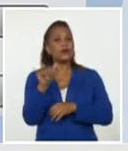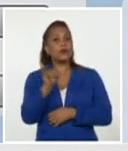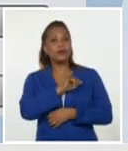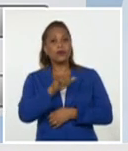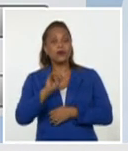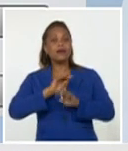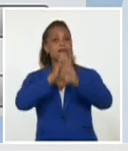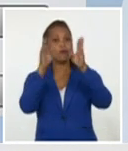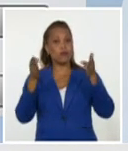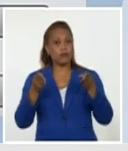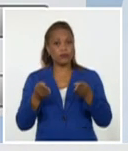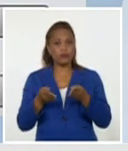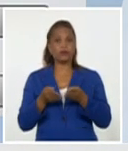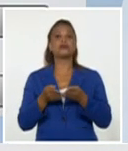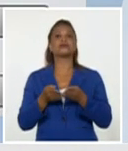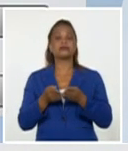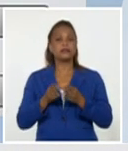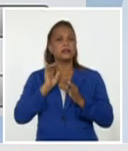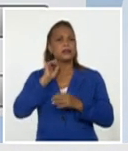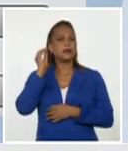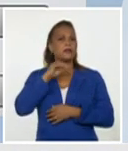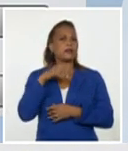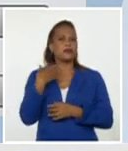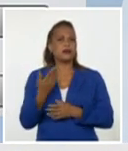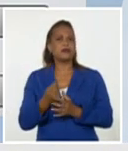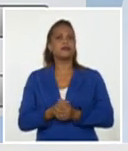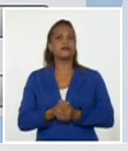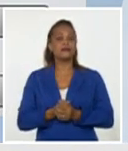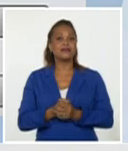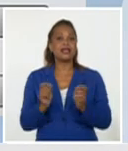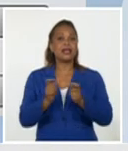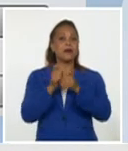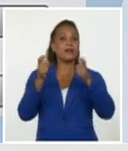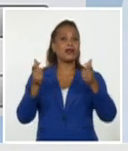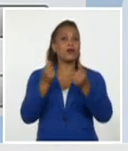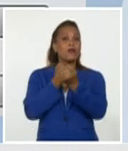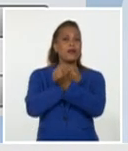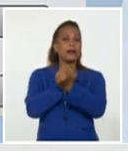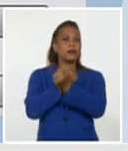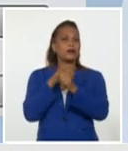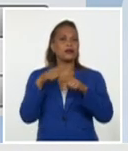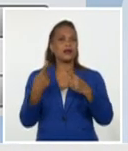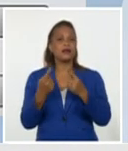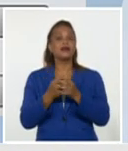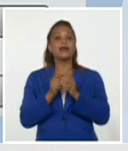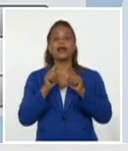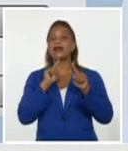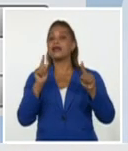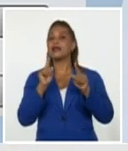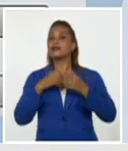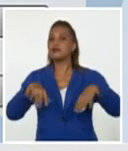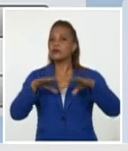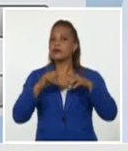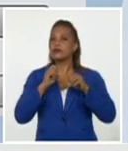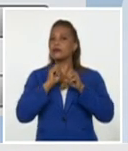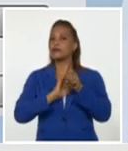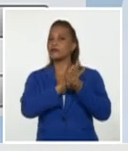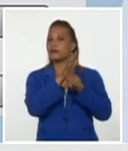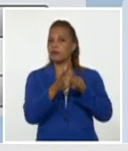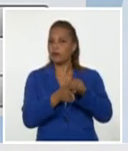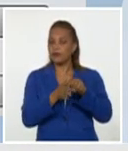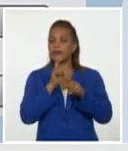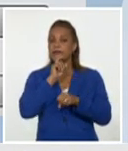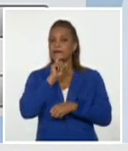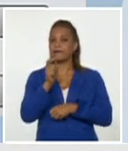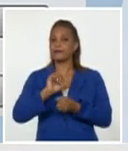mundo, teniendo en cuenta la mayor severidad en el cuadro clínico de la COVID-19,